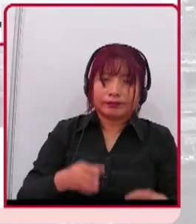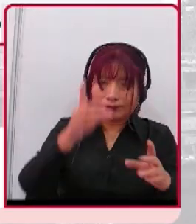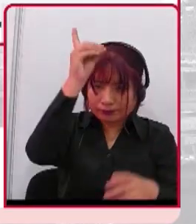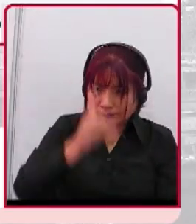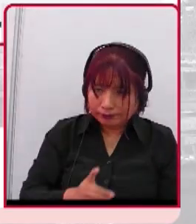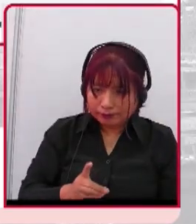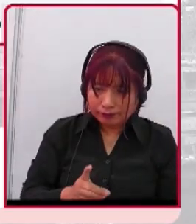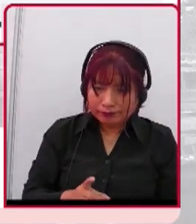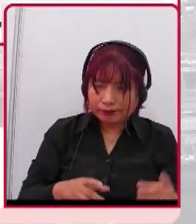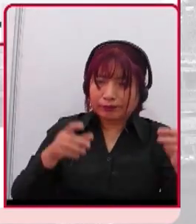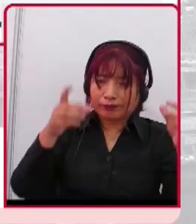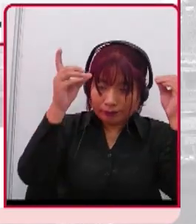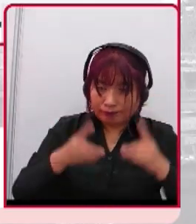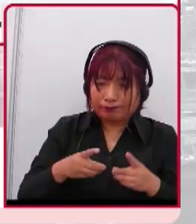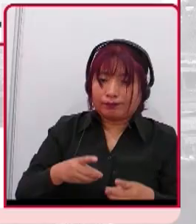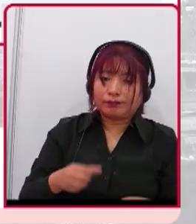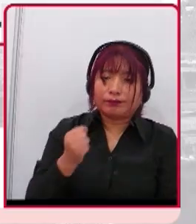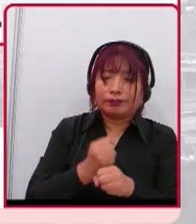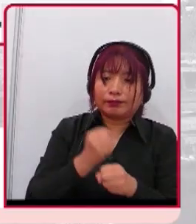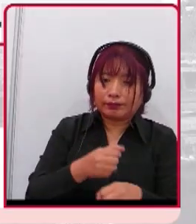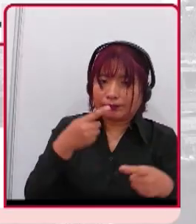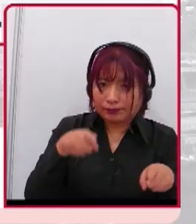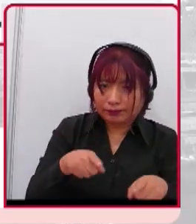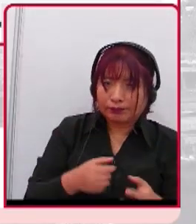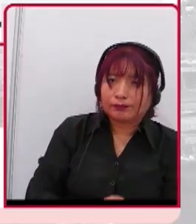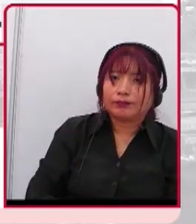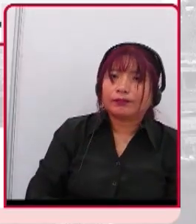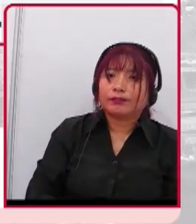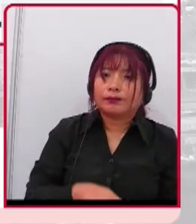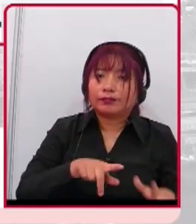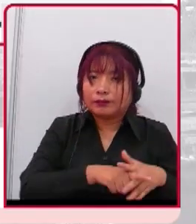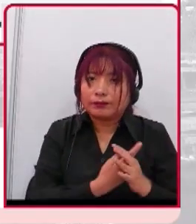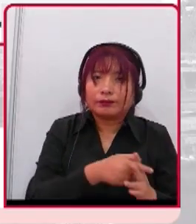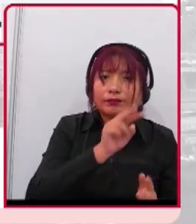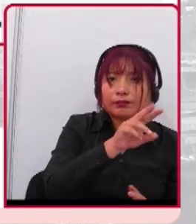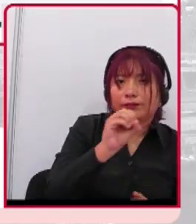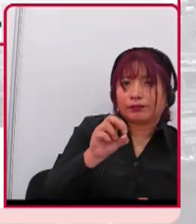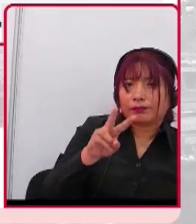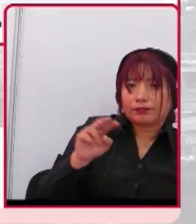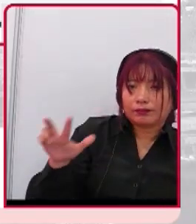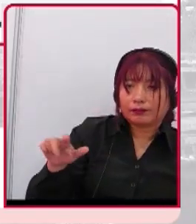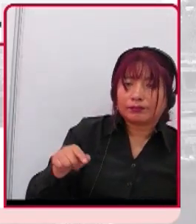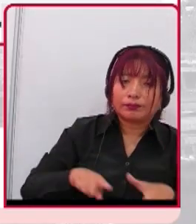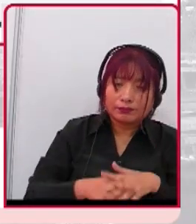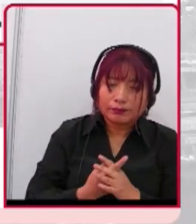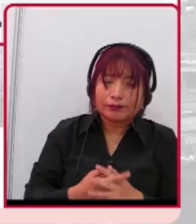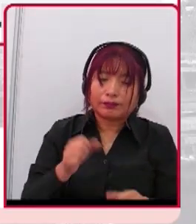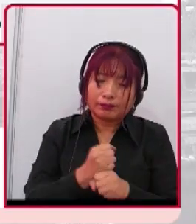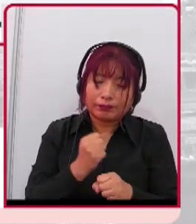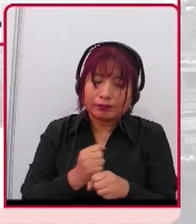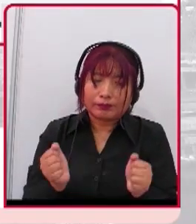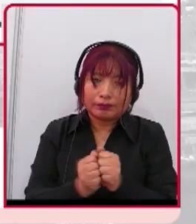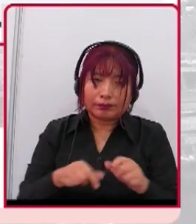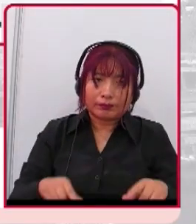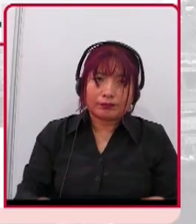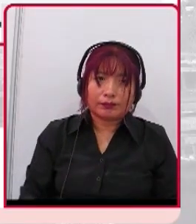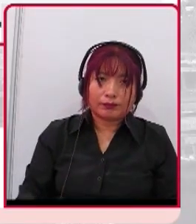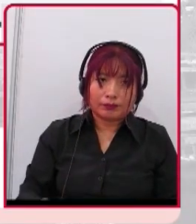ello. Este proyecto se inició en el 2023 y desde ya se empezó a trabajar con un equipo bien